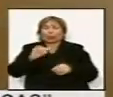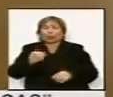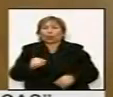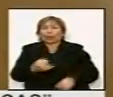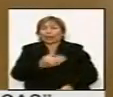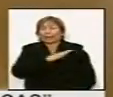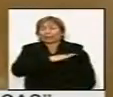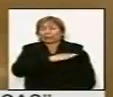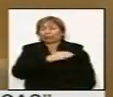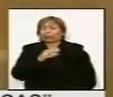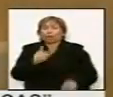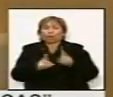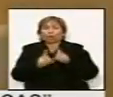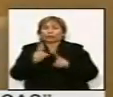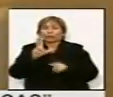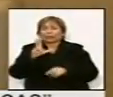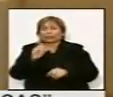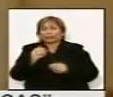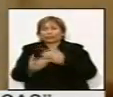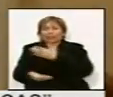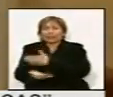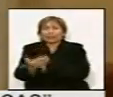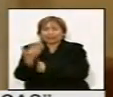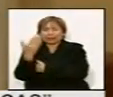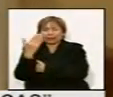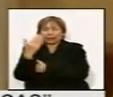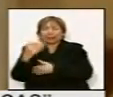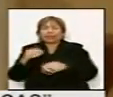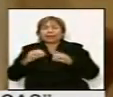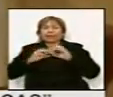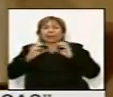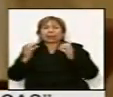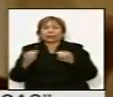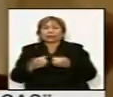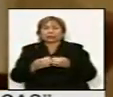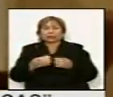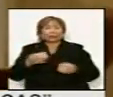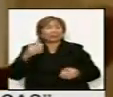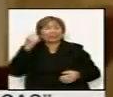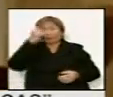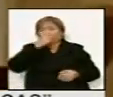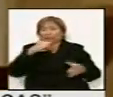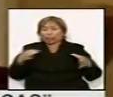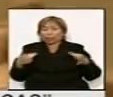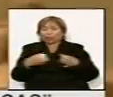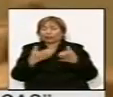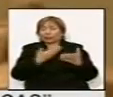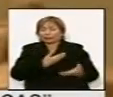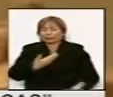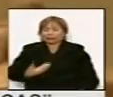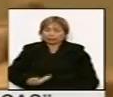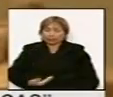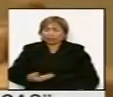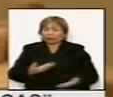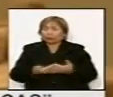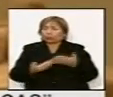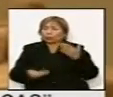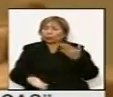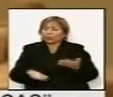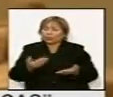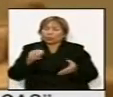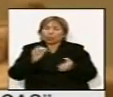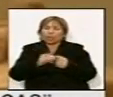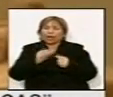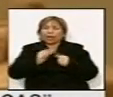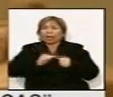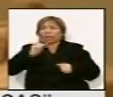a las 11:30 de la mañana en el auditorio del Museo Nacional Afroperuano del Congreso de la República, ubicado en el Jirón